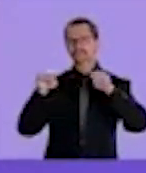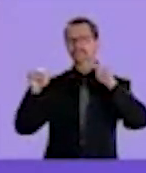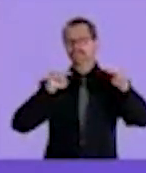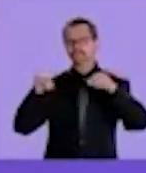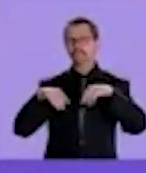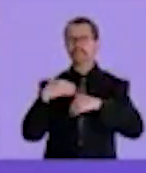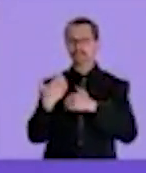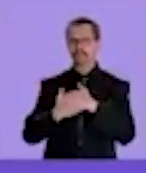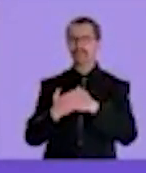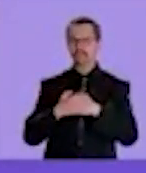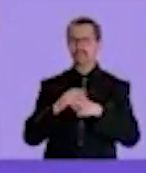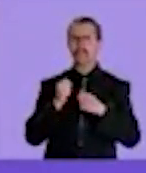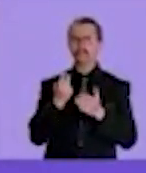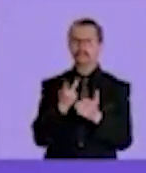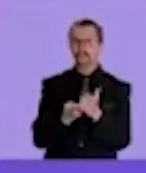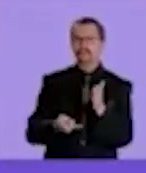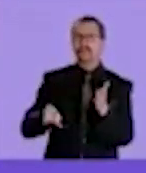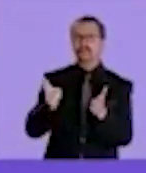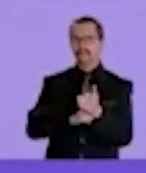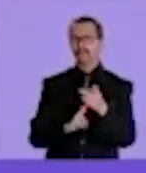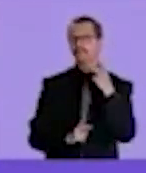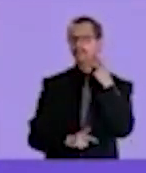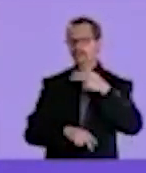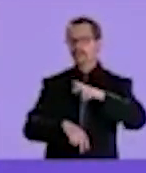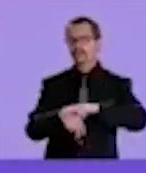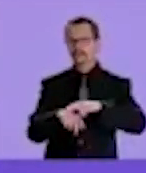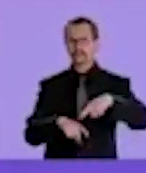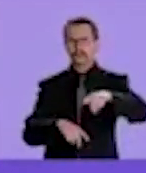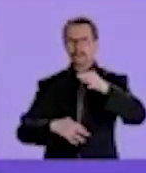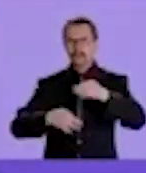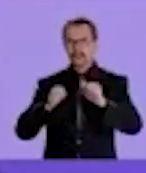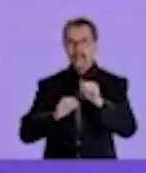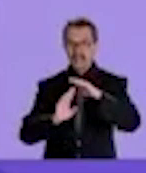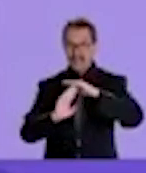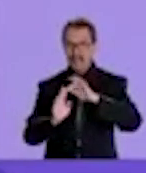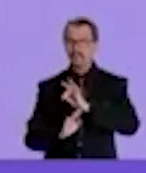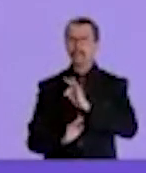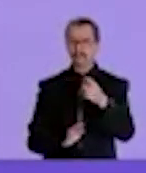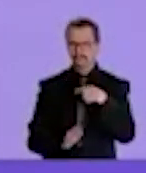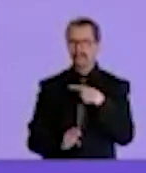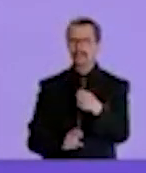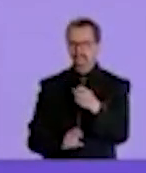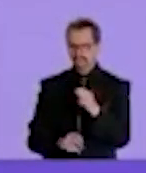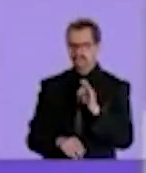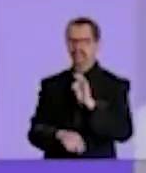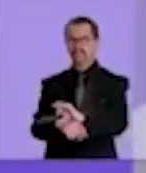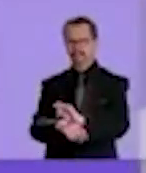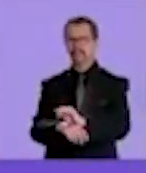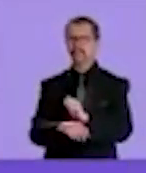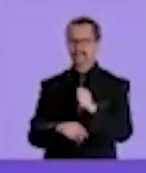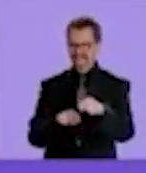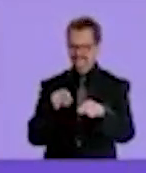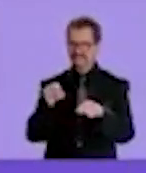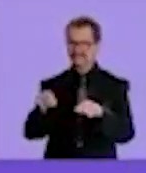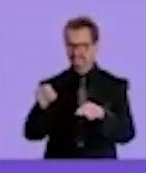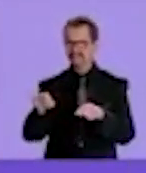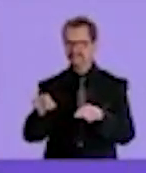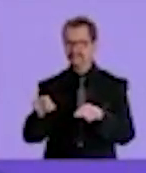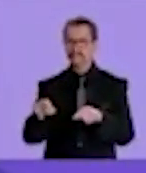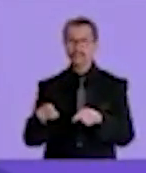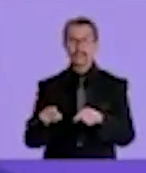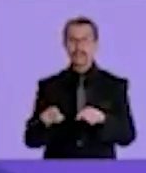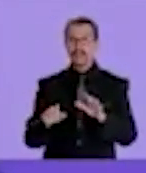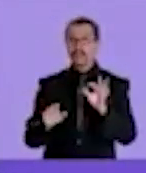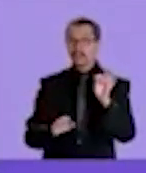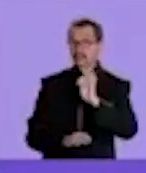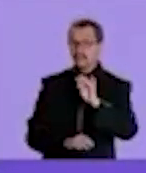para la defensa del migrante y que si es necesario vamos a acudir a la 1 para defender